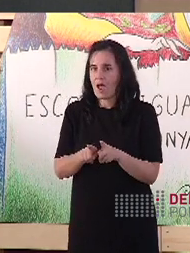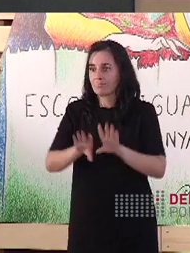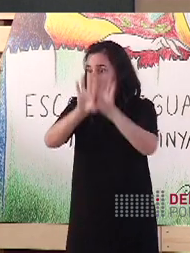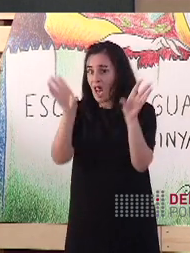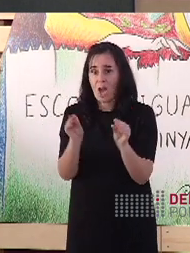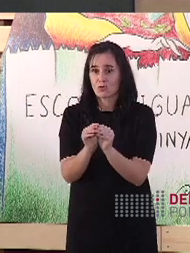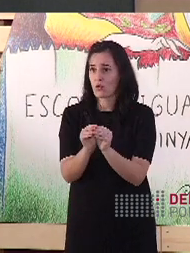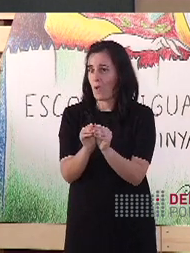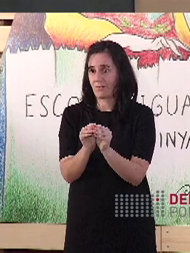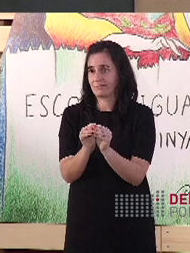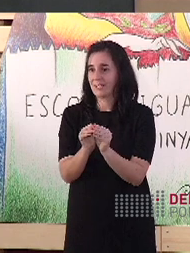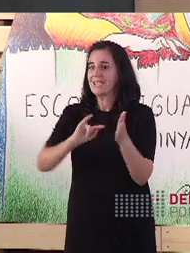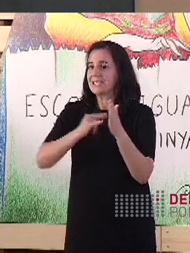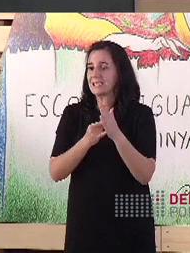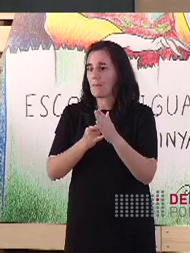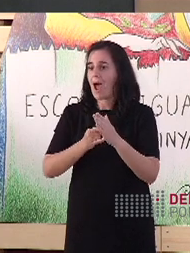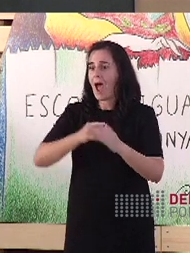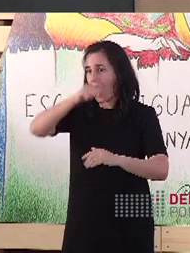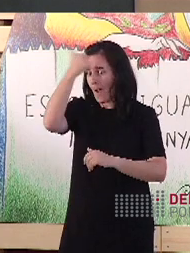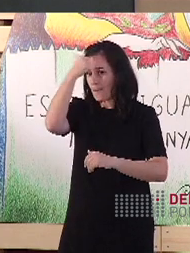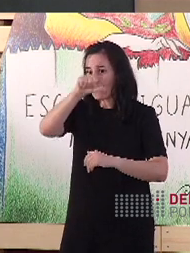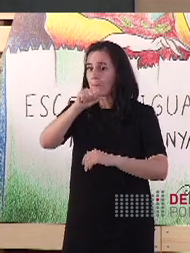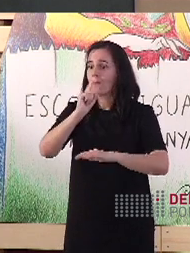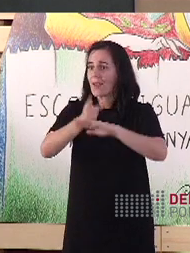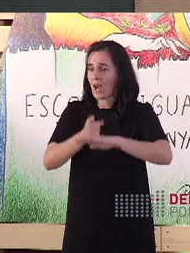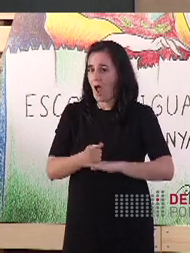del patriarcado. Es muy triste que esa sea